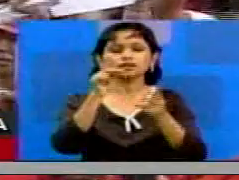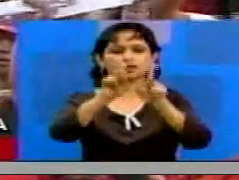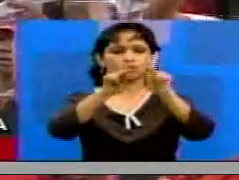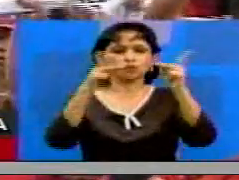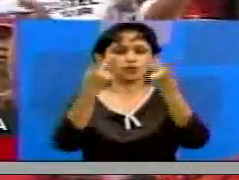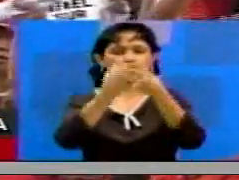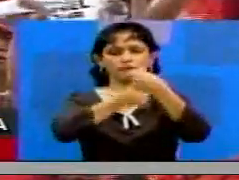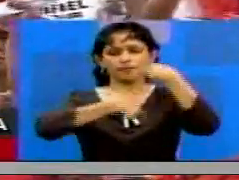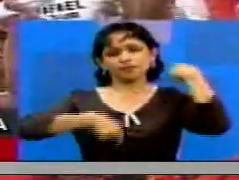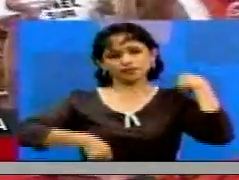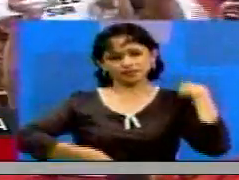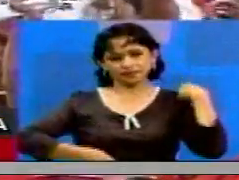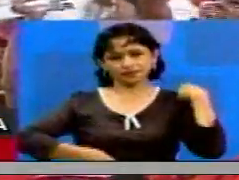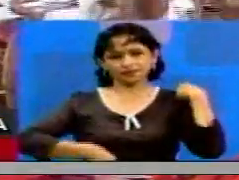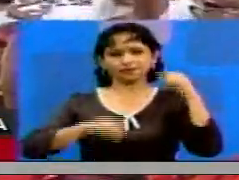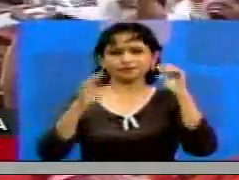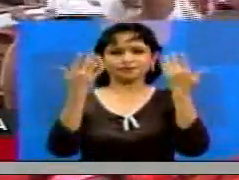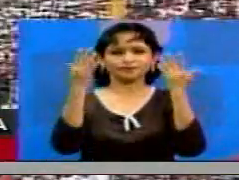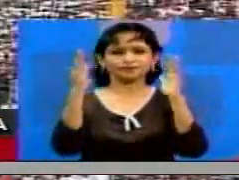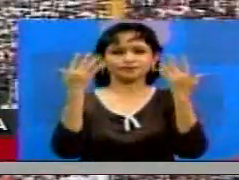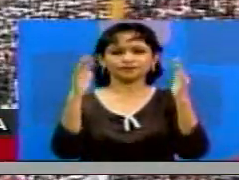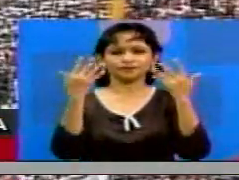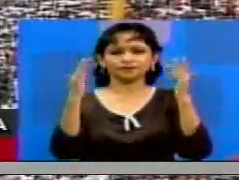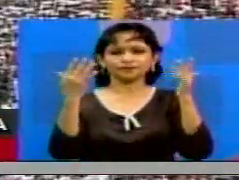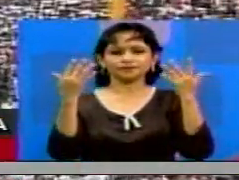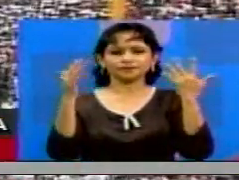pueblo presidente.